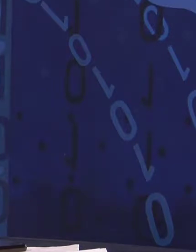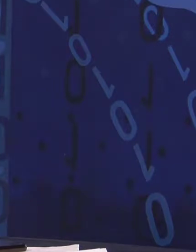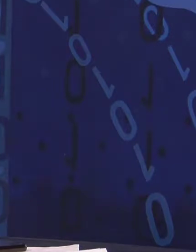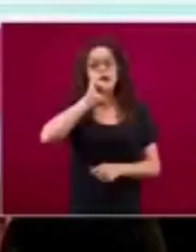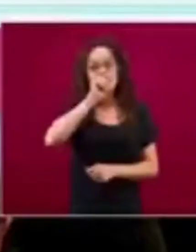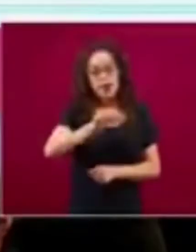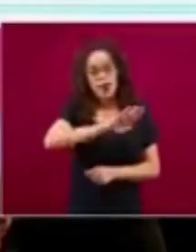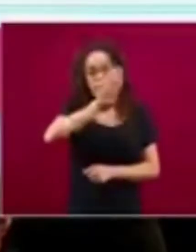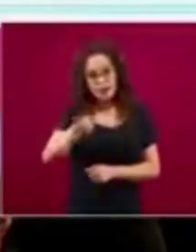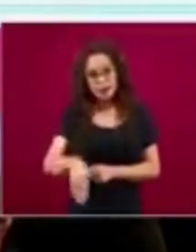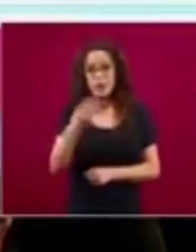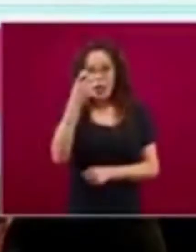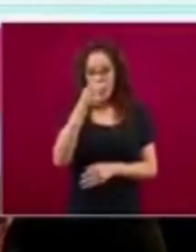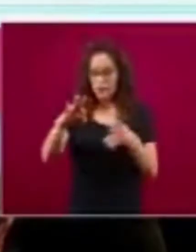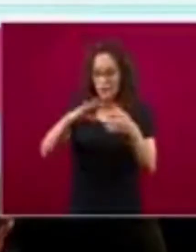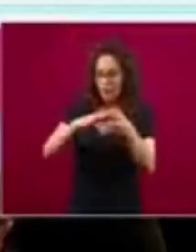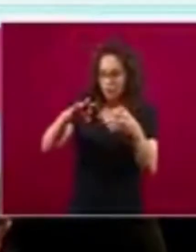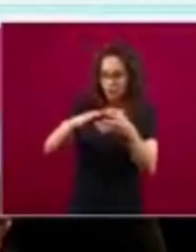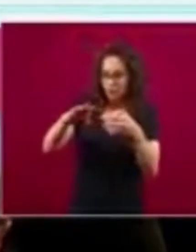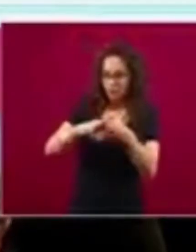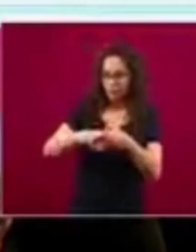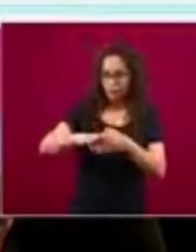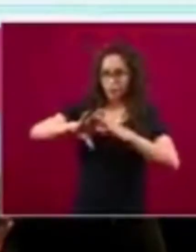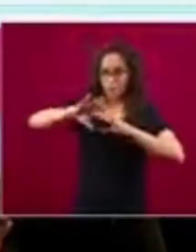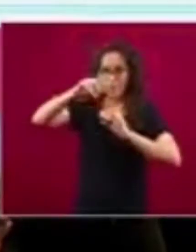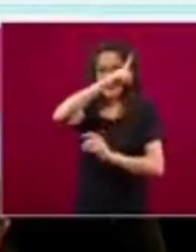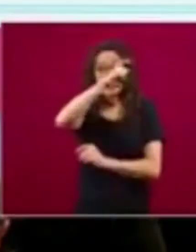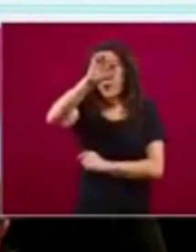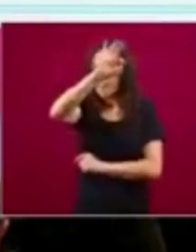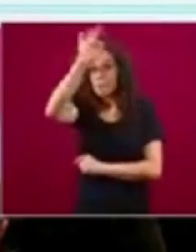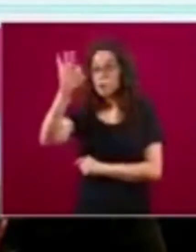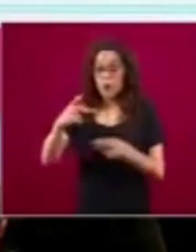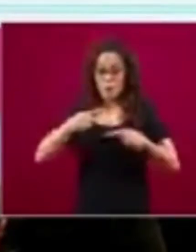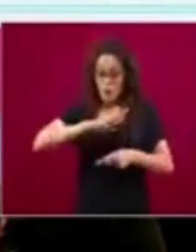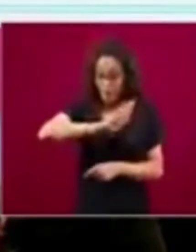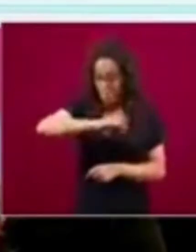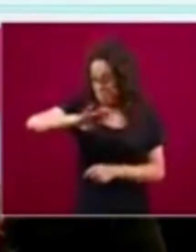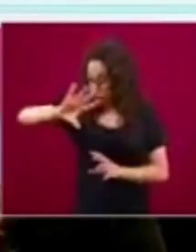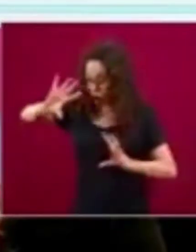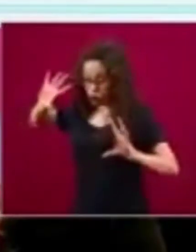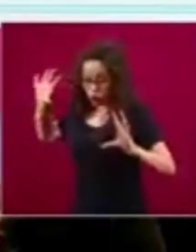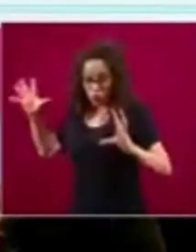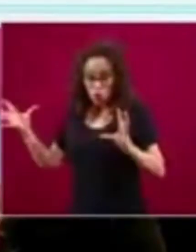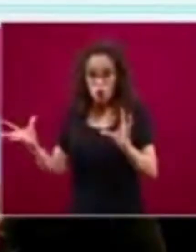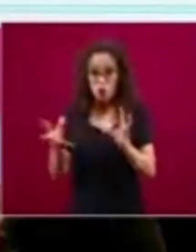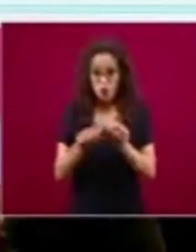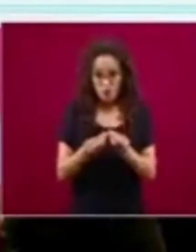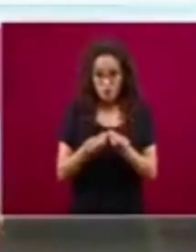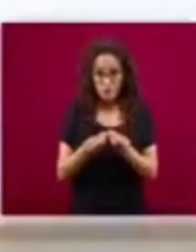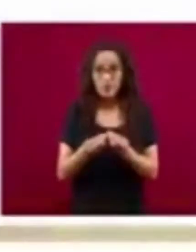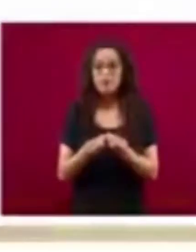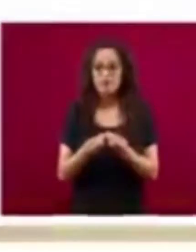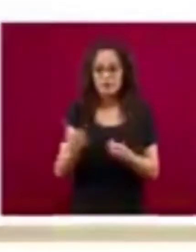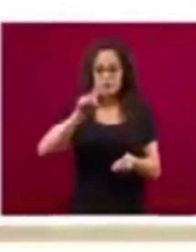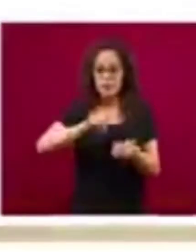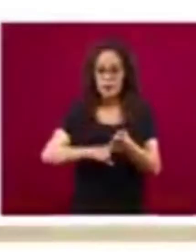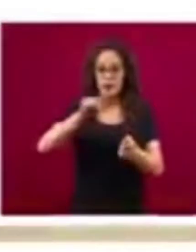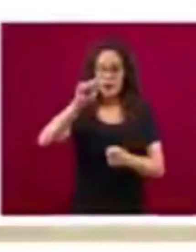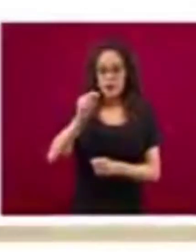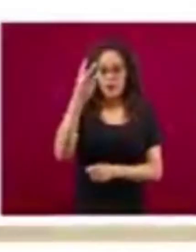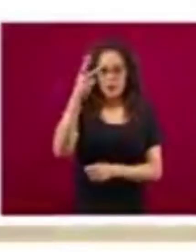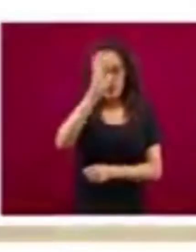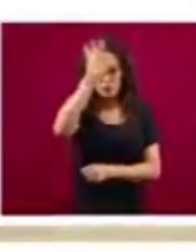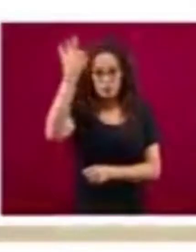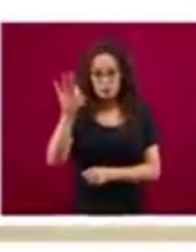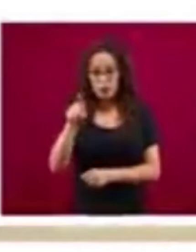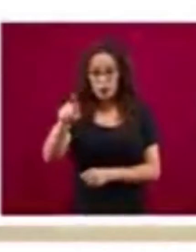federal. Del total de las defunciones, del 100% de las defunciones en la última fecha, el 73% de estas